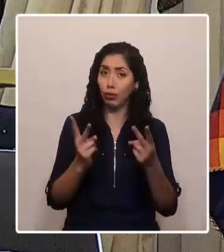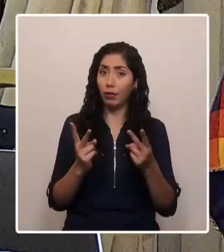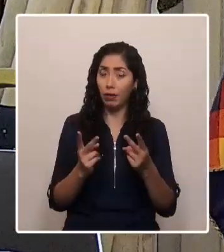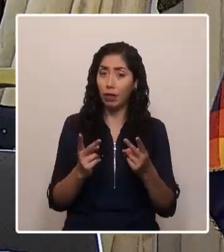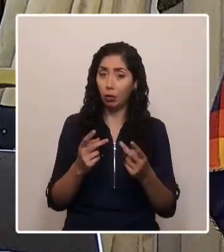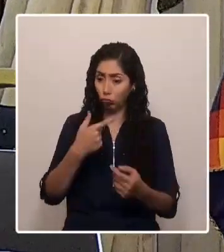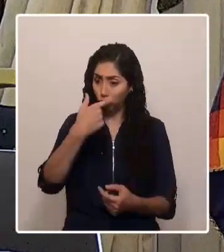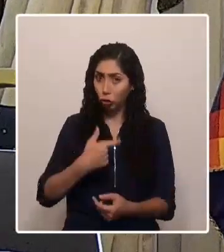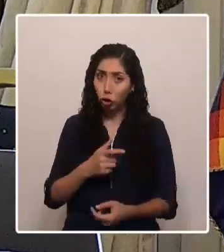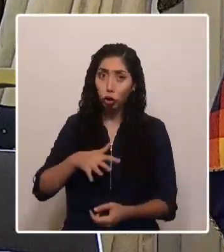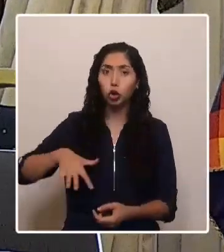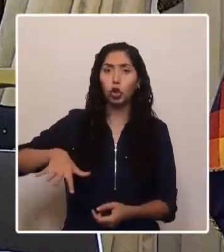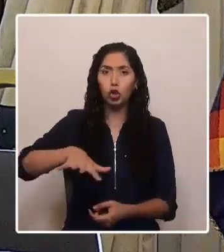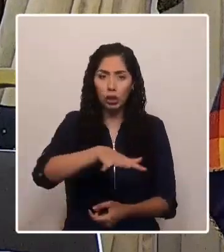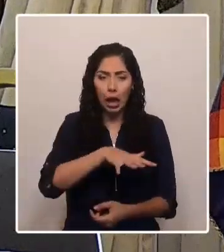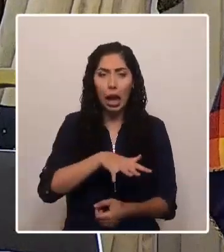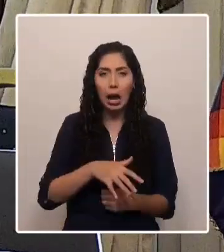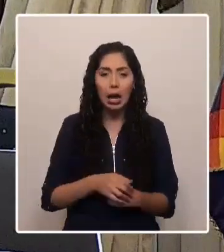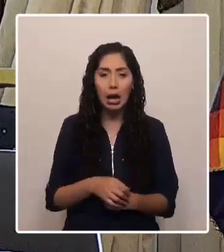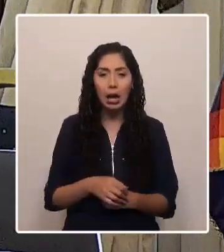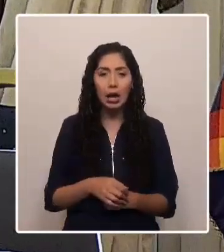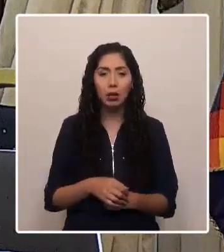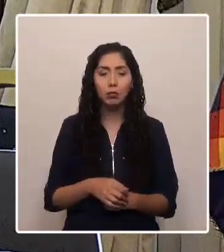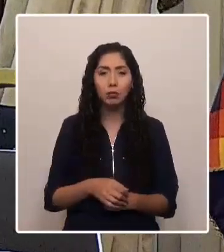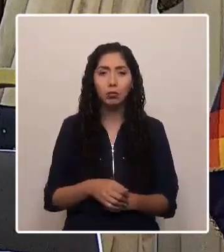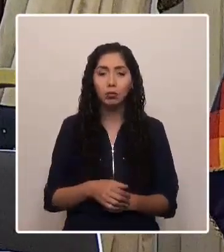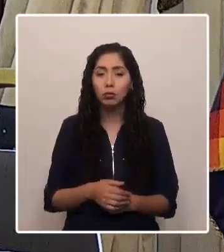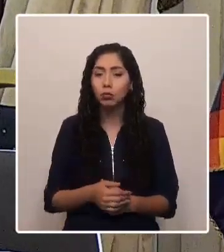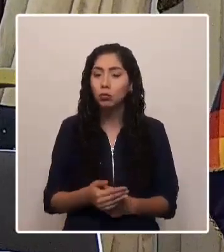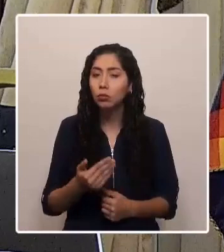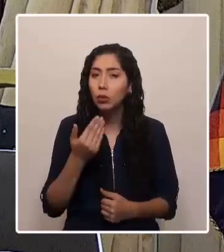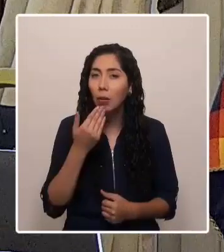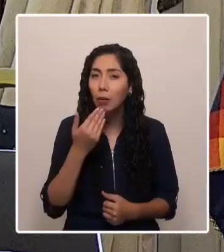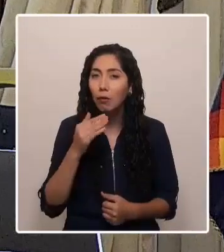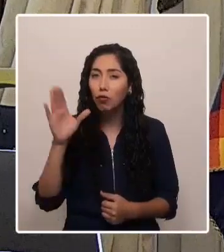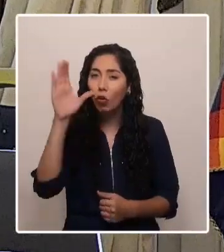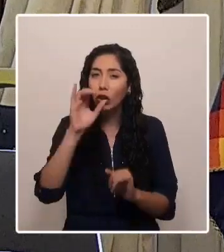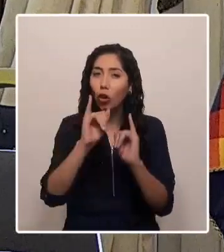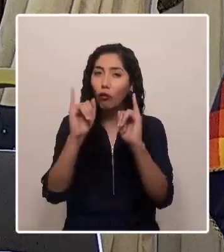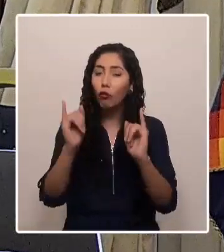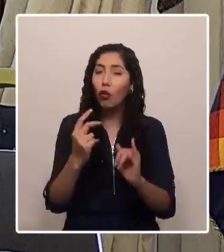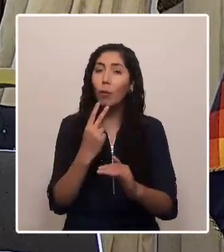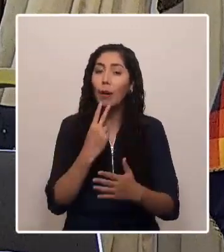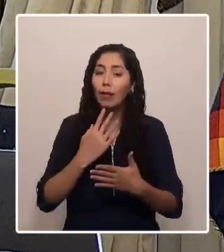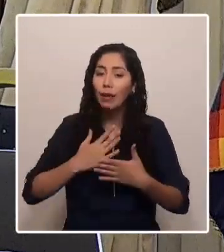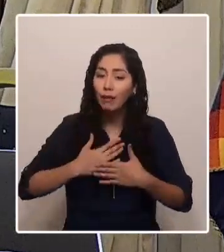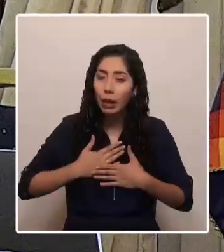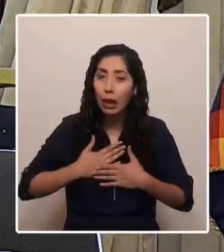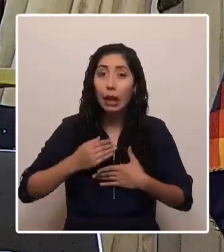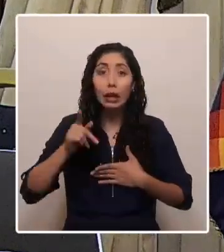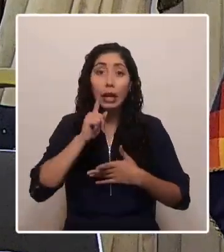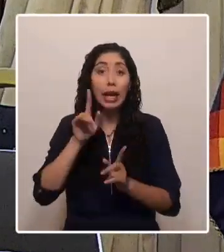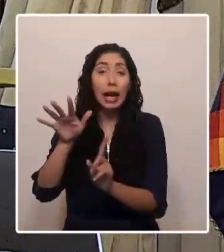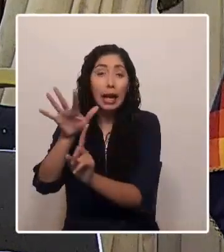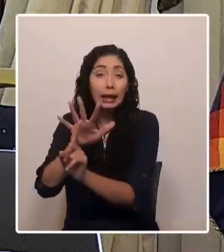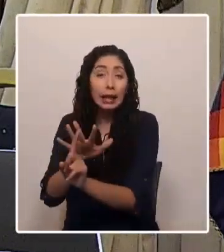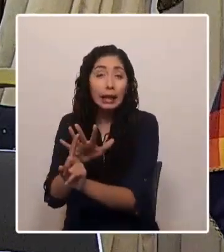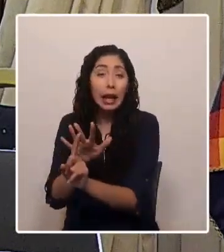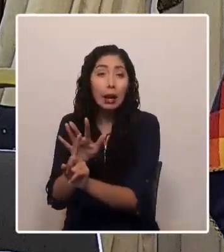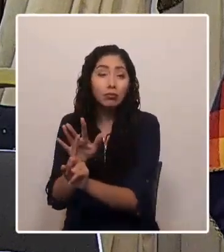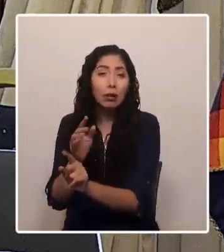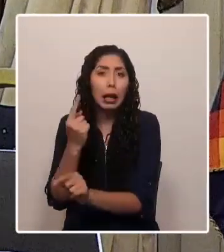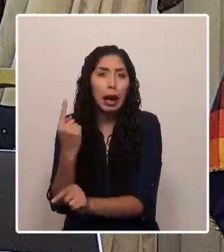sociales, portadores de productores y reproductores de forma de vida que tienen particularidades. Sobre el